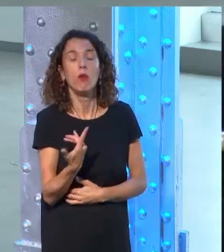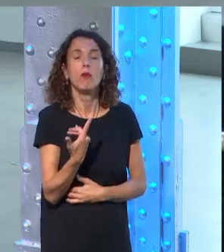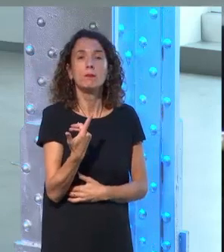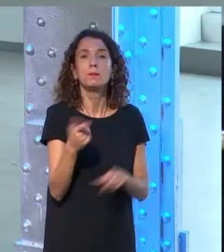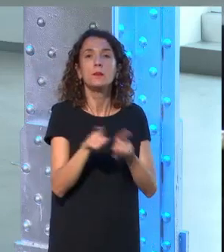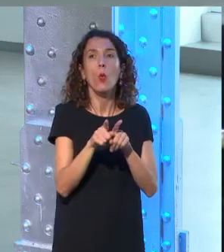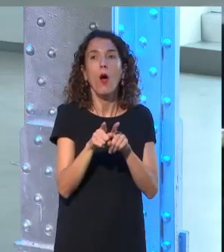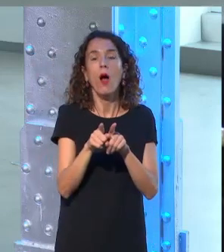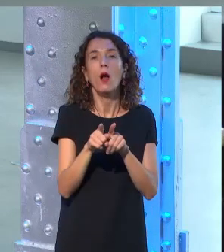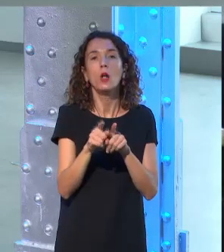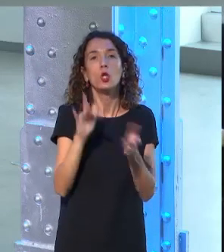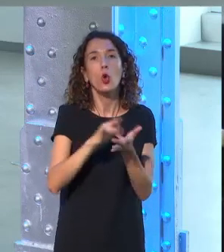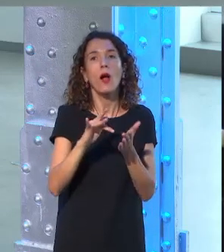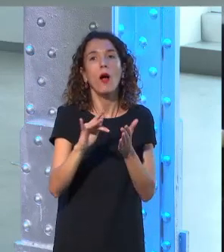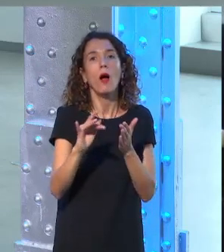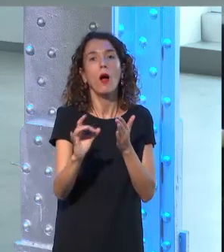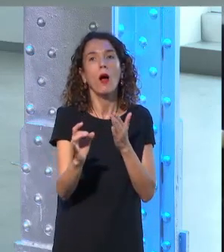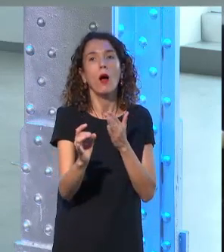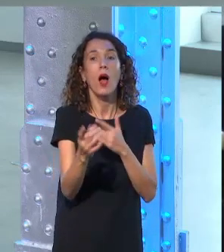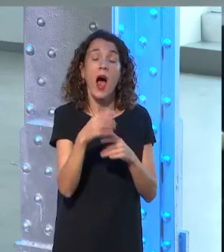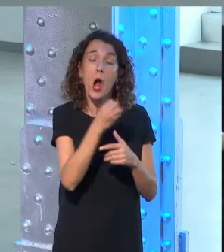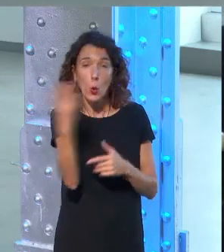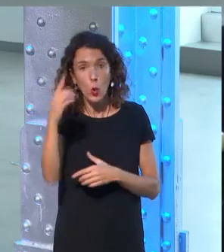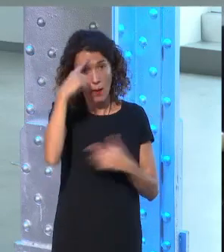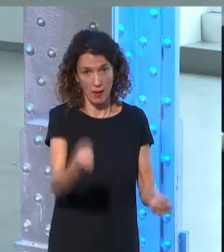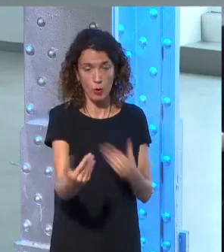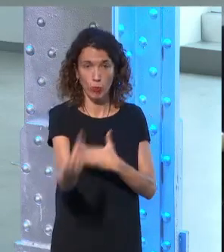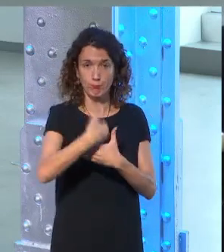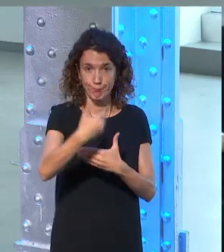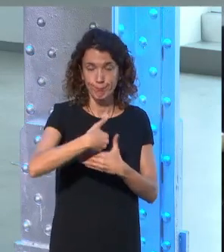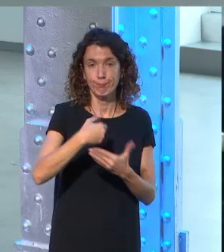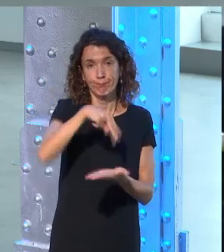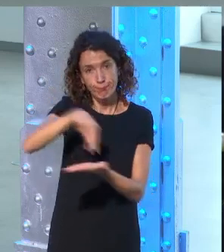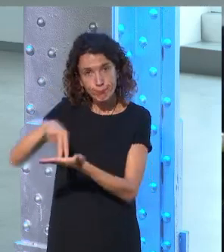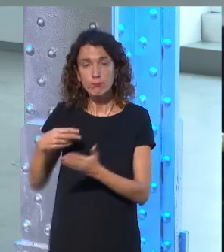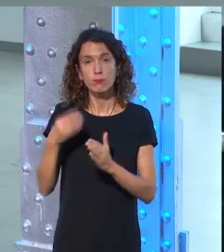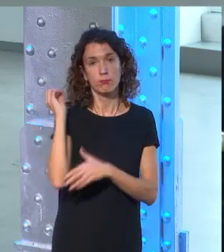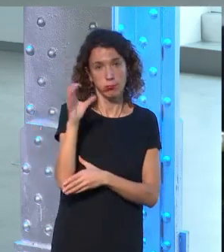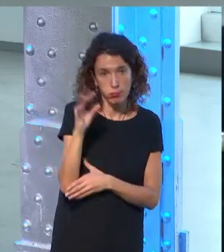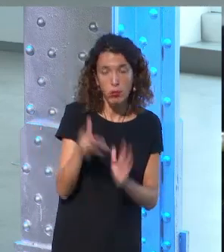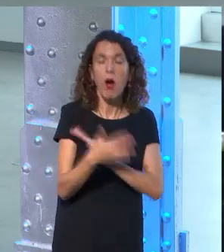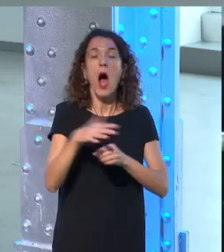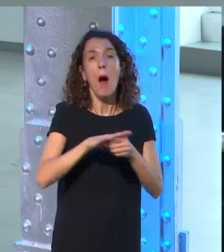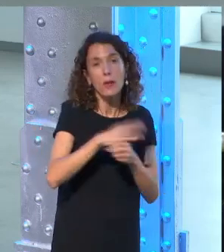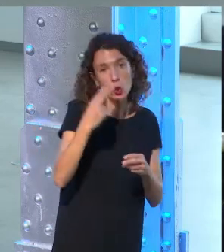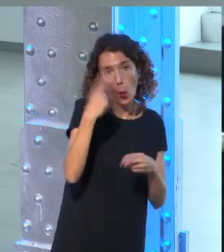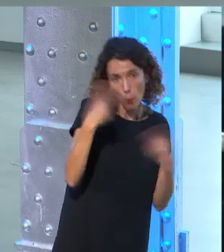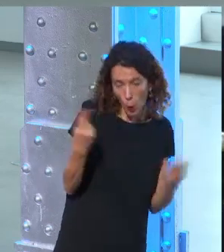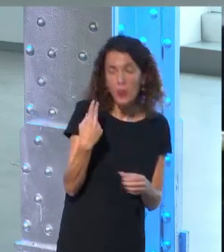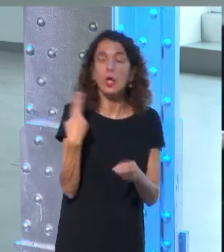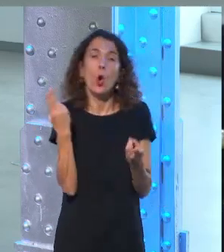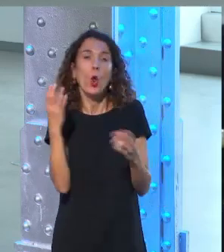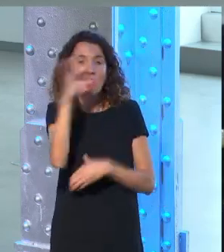recibiendo comparecencias de distintos expertos, desde el ámbito público, desde el ámbito político,